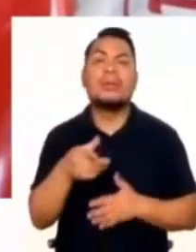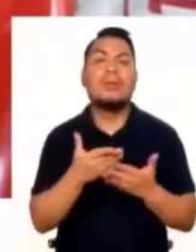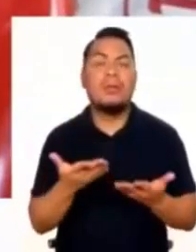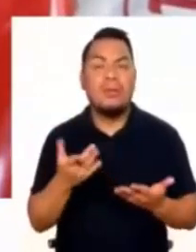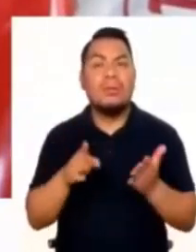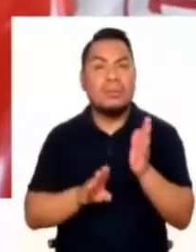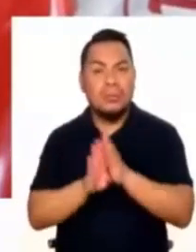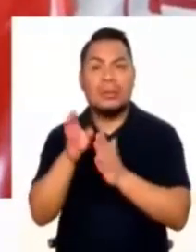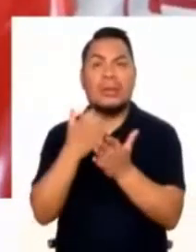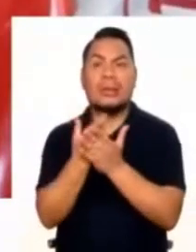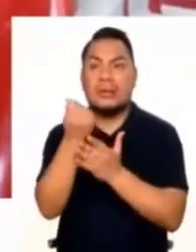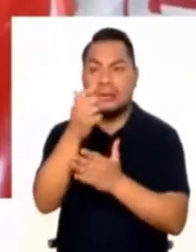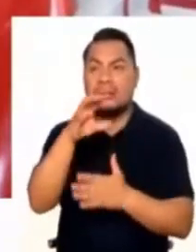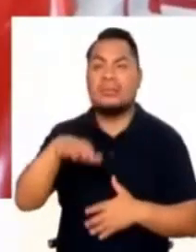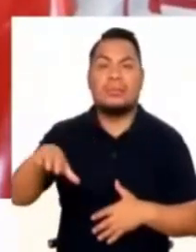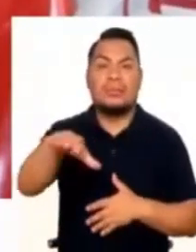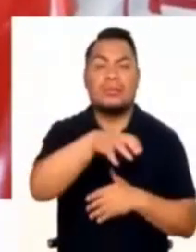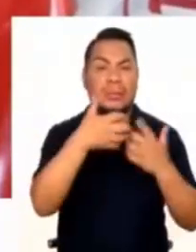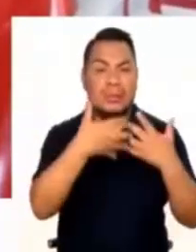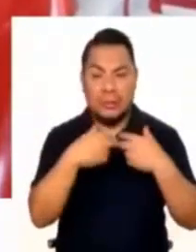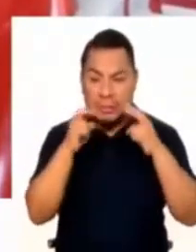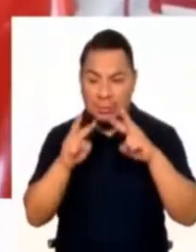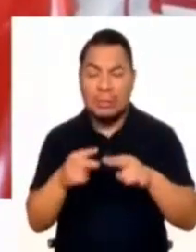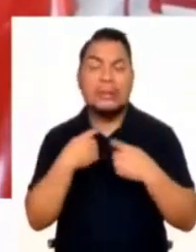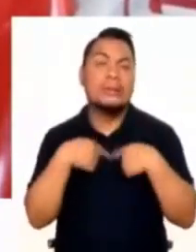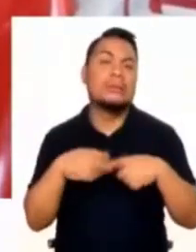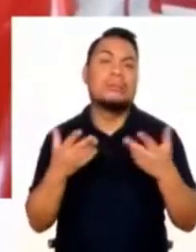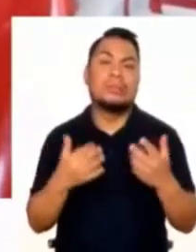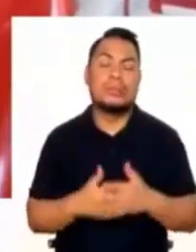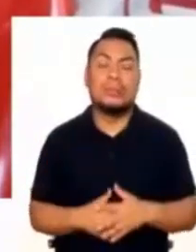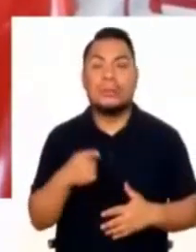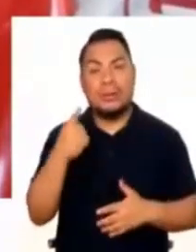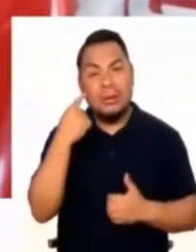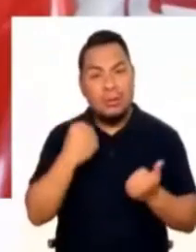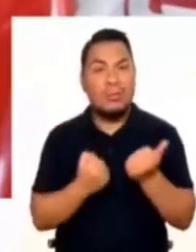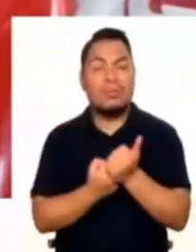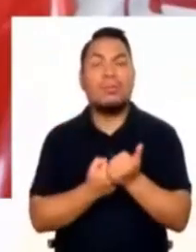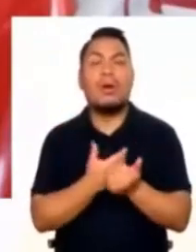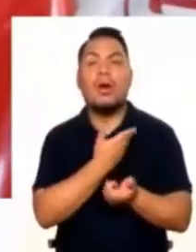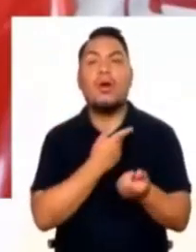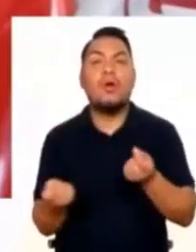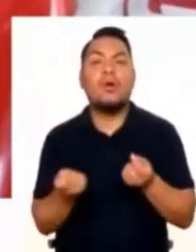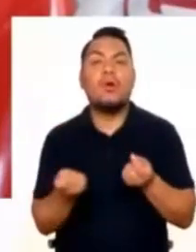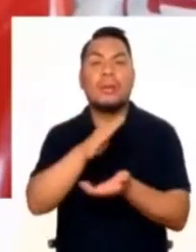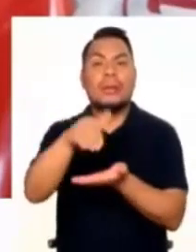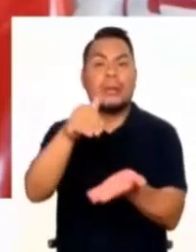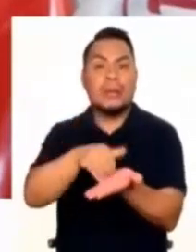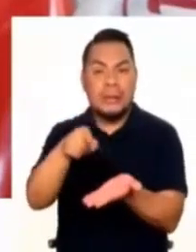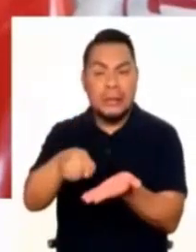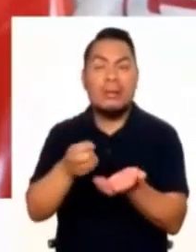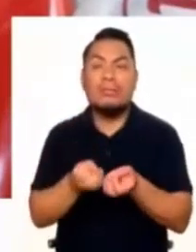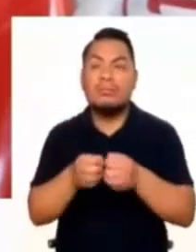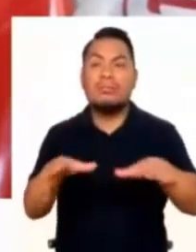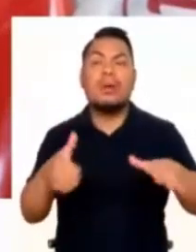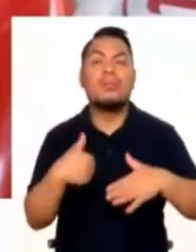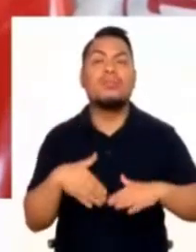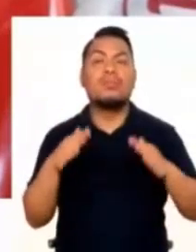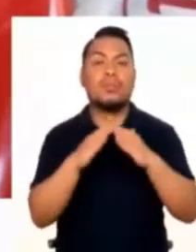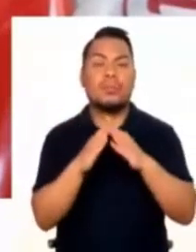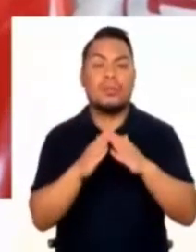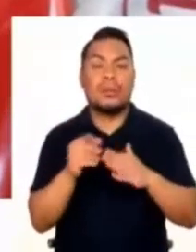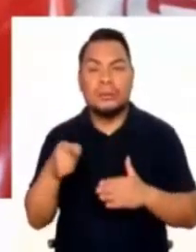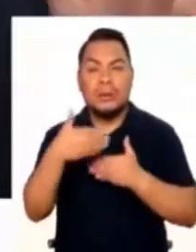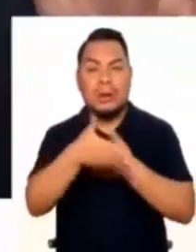la reactivación de la economía que, como vemos, está golpeada. Como un aporte del gobierno central, ¿no? A los gobiernos municipales titulares de una